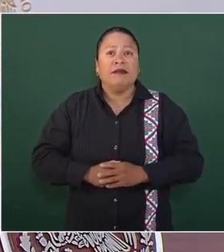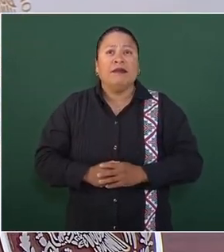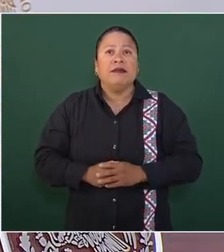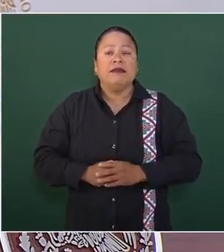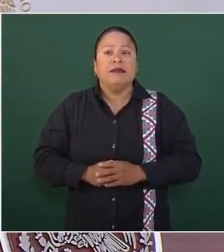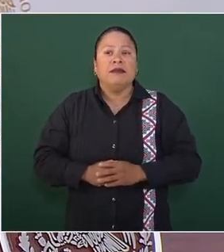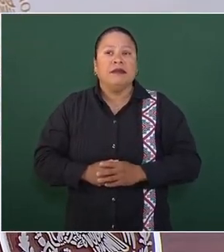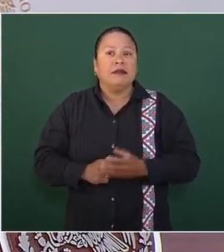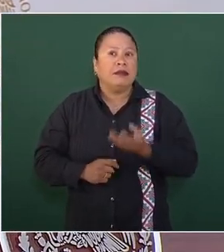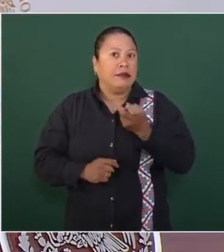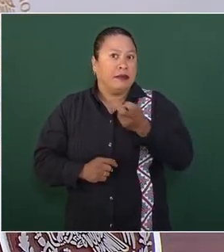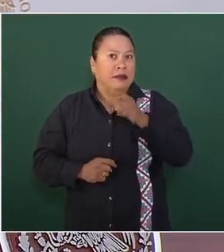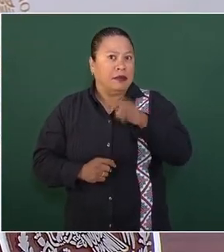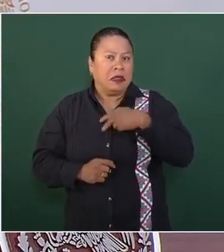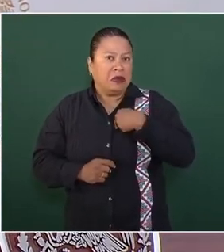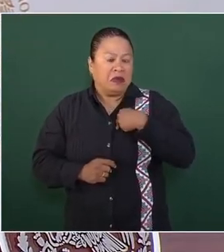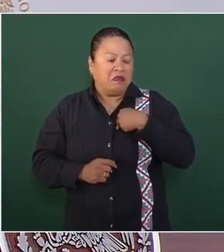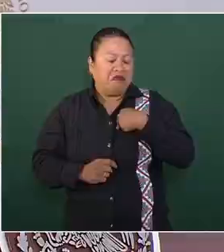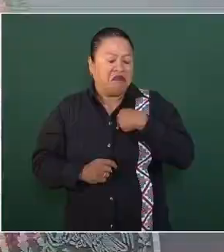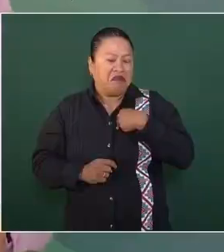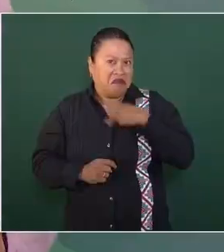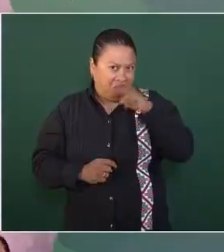que por cierto yo no estoy de acuerdo